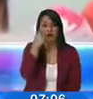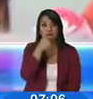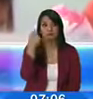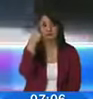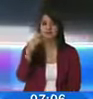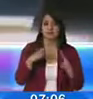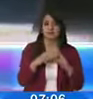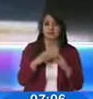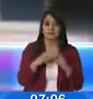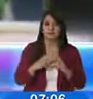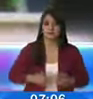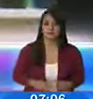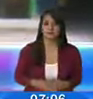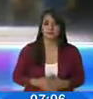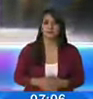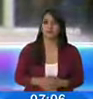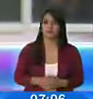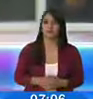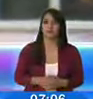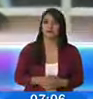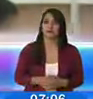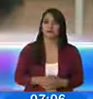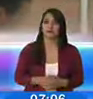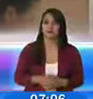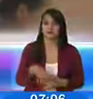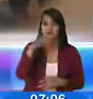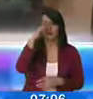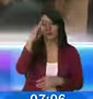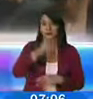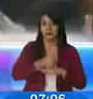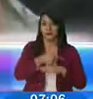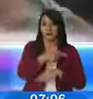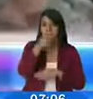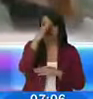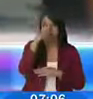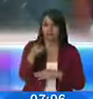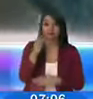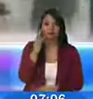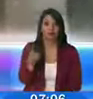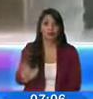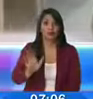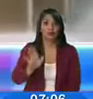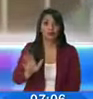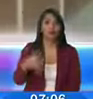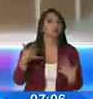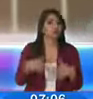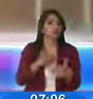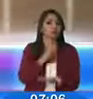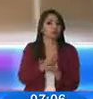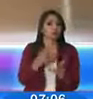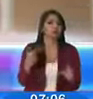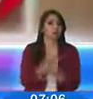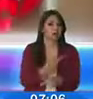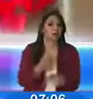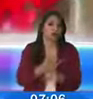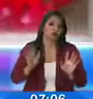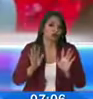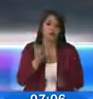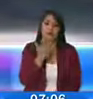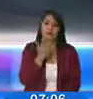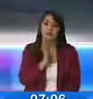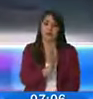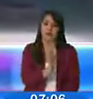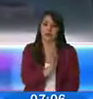y al teléfono. Según el agente uniformado, el accionar por parte de la chica es algo arriesgado y es preferible